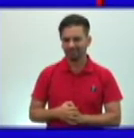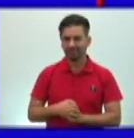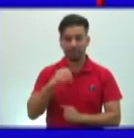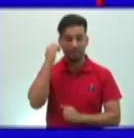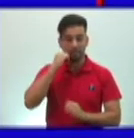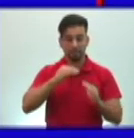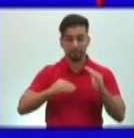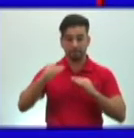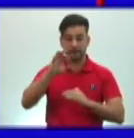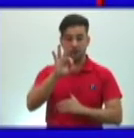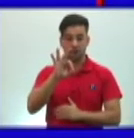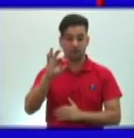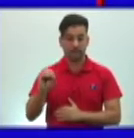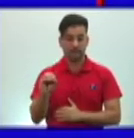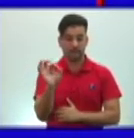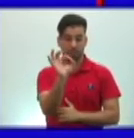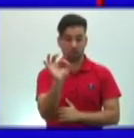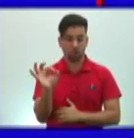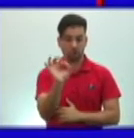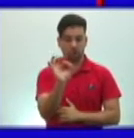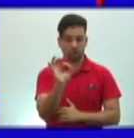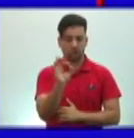tienen nivel medio superior. El